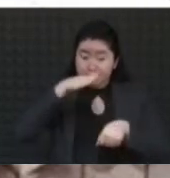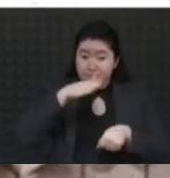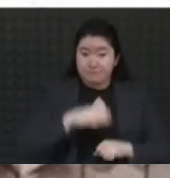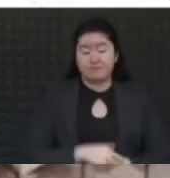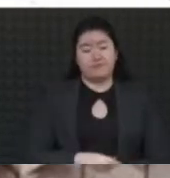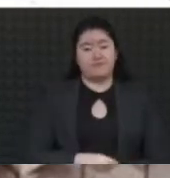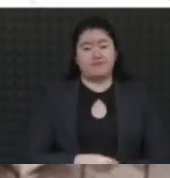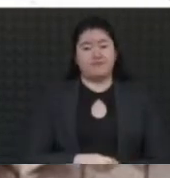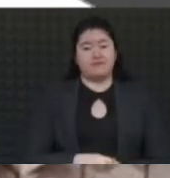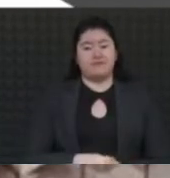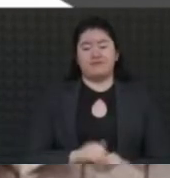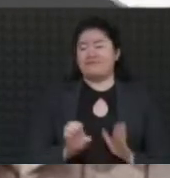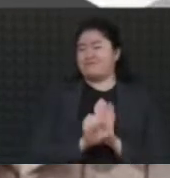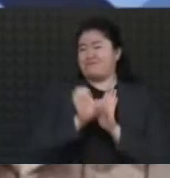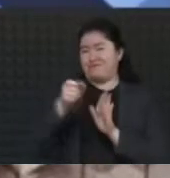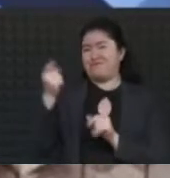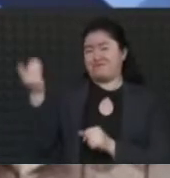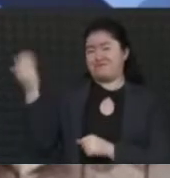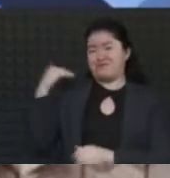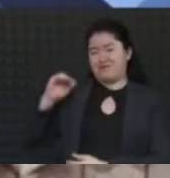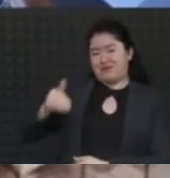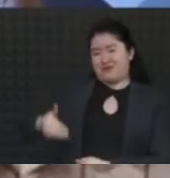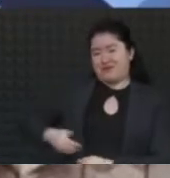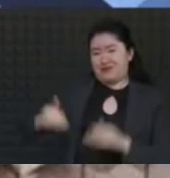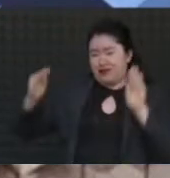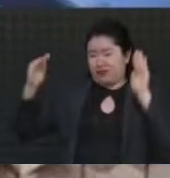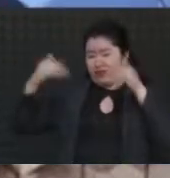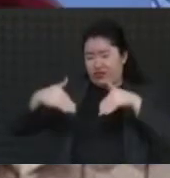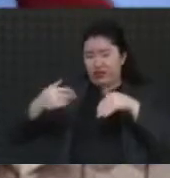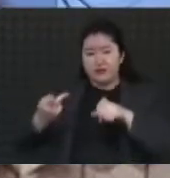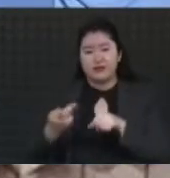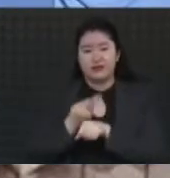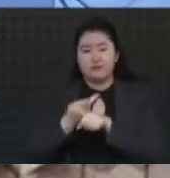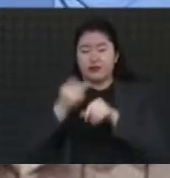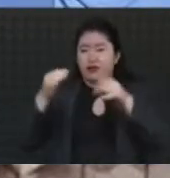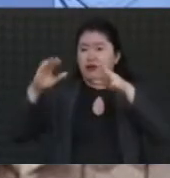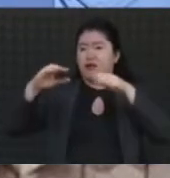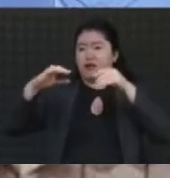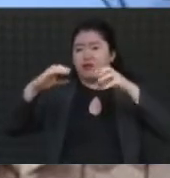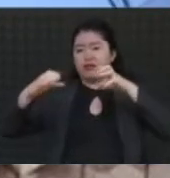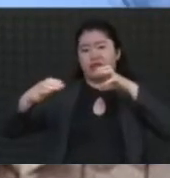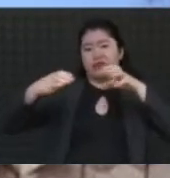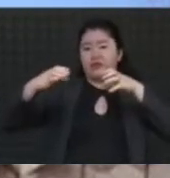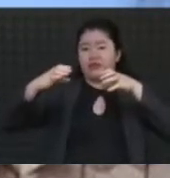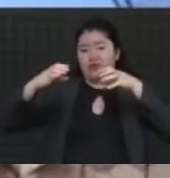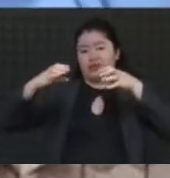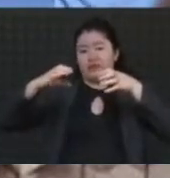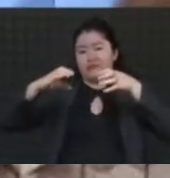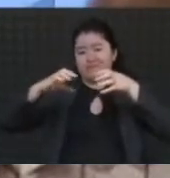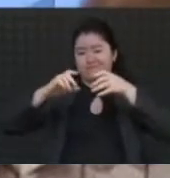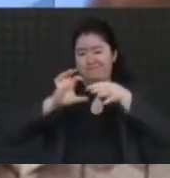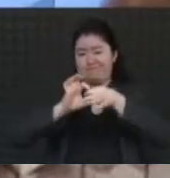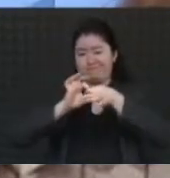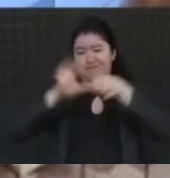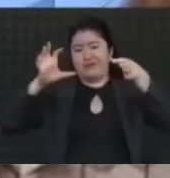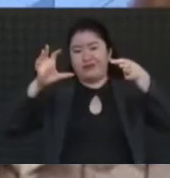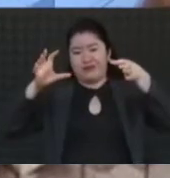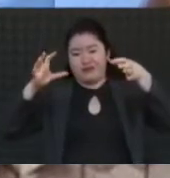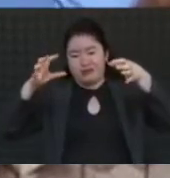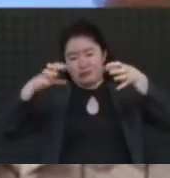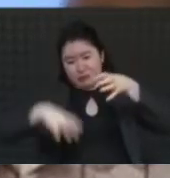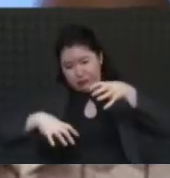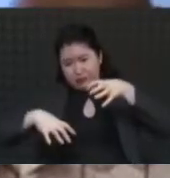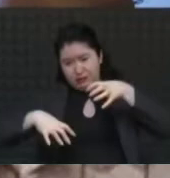pasó en el colapso? Esto se zafó, esto se pandeó, se zafó y se colapsó. Con este elemento, si esto